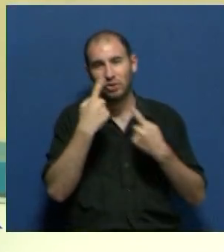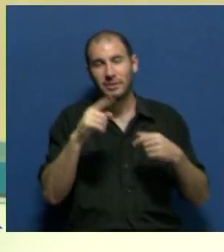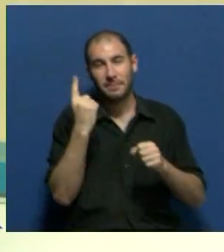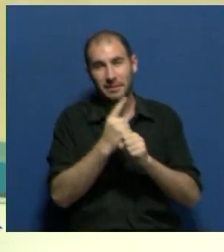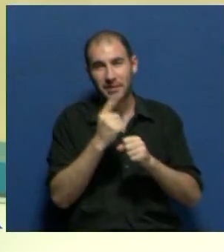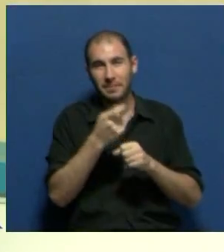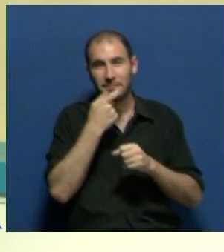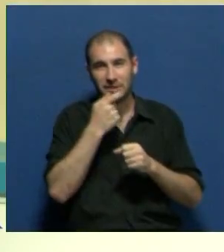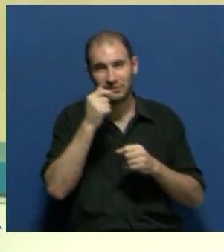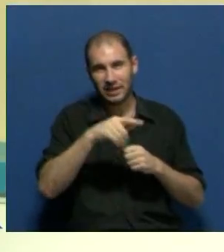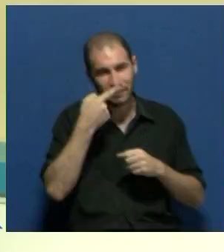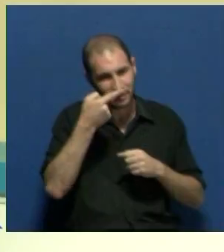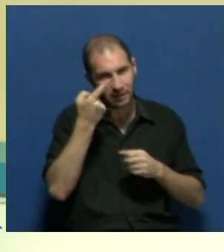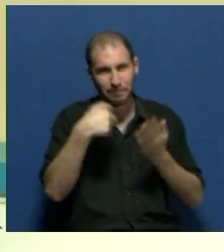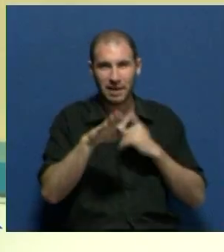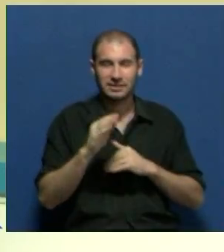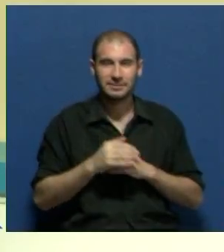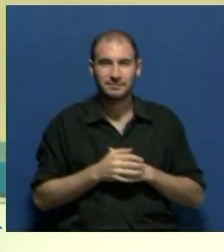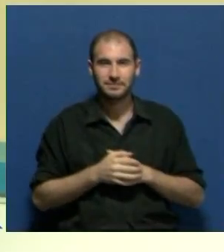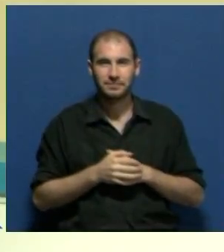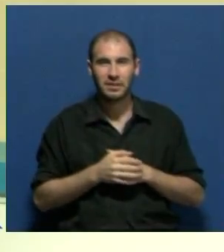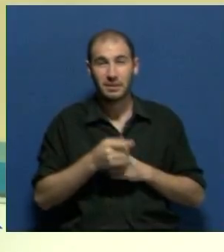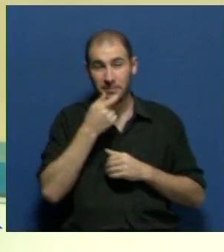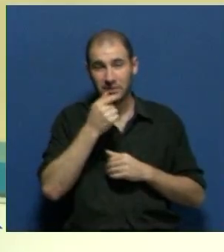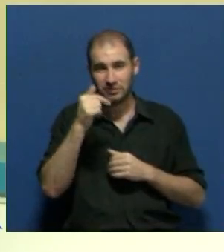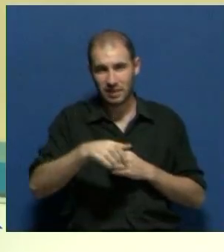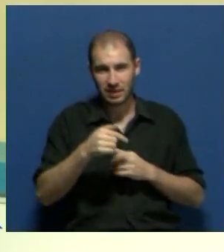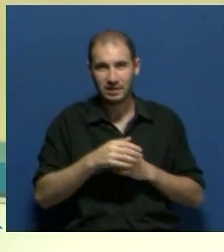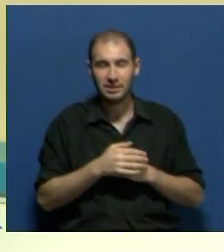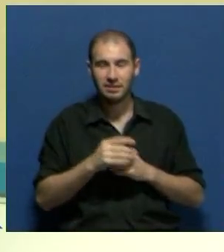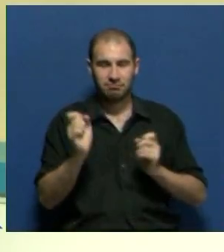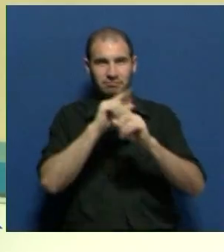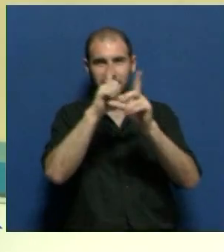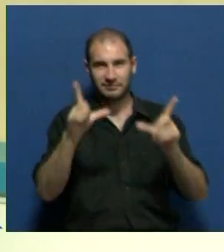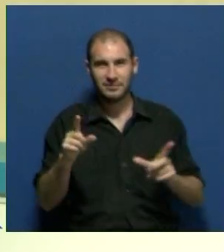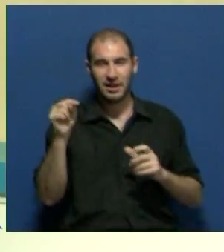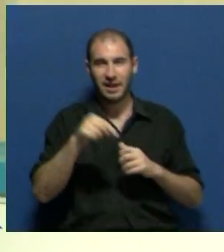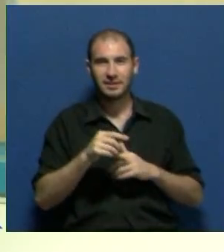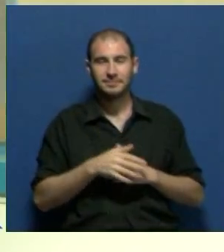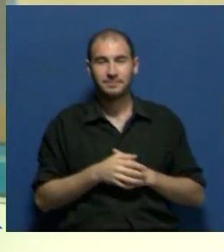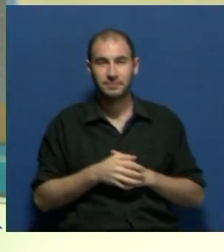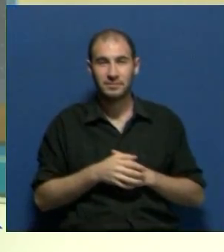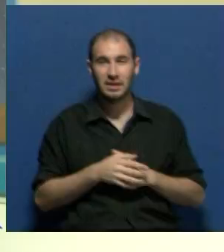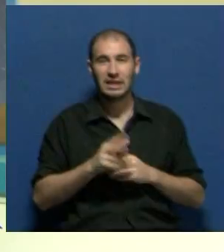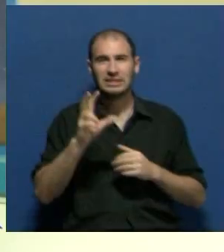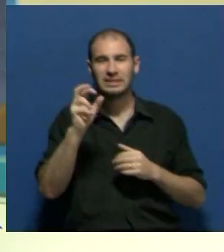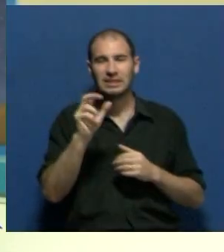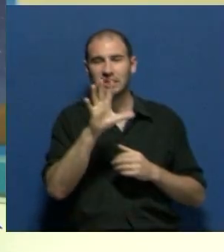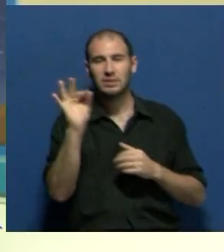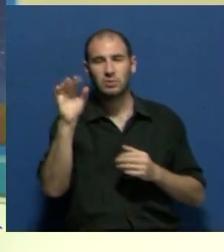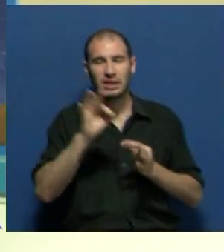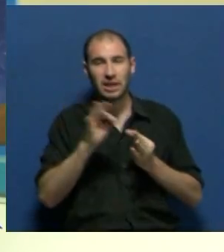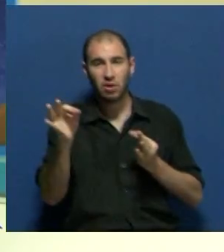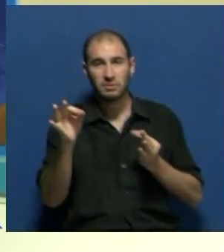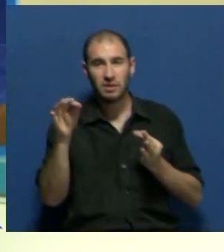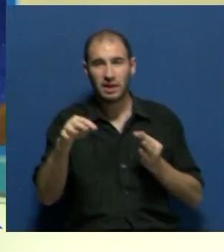es Mendoza, que es lo que más nos interesa. En Mendoza lo que tiene de fascinante es que a 30 o a 50 kilómetros